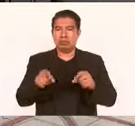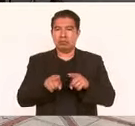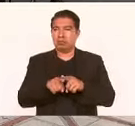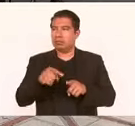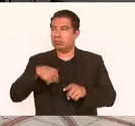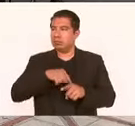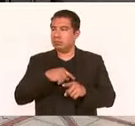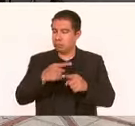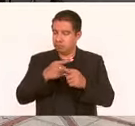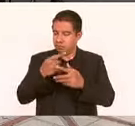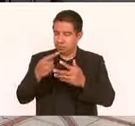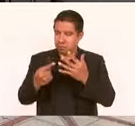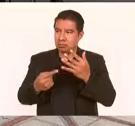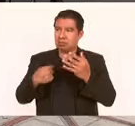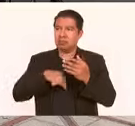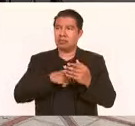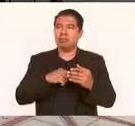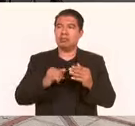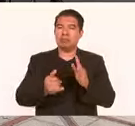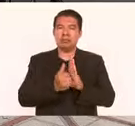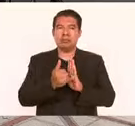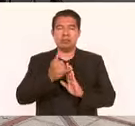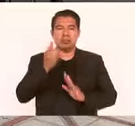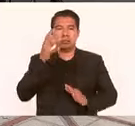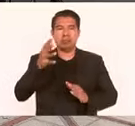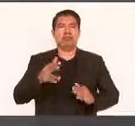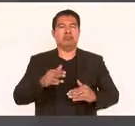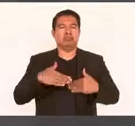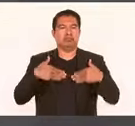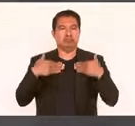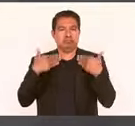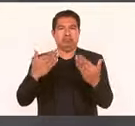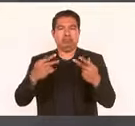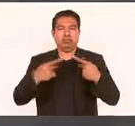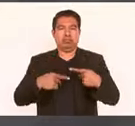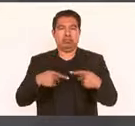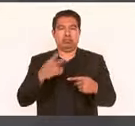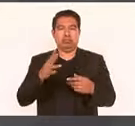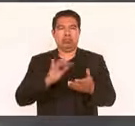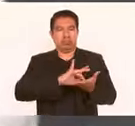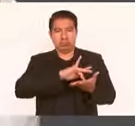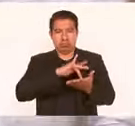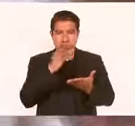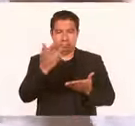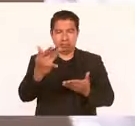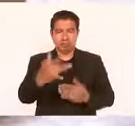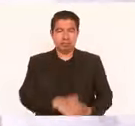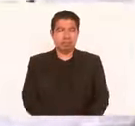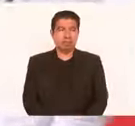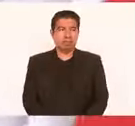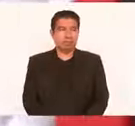estamos reconstruyendo esperanza para la transformación del país. Muchas gracias.